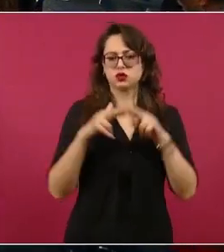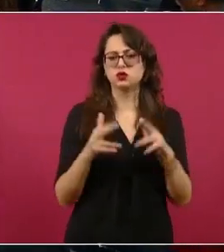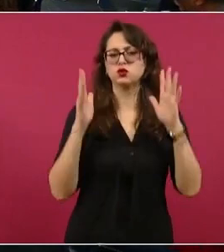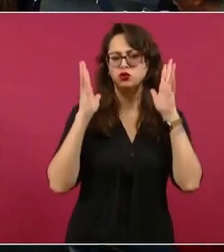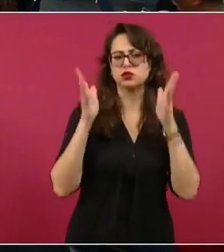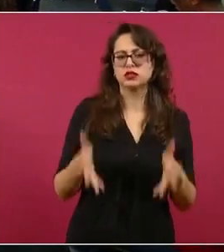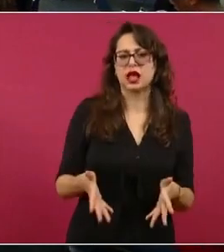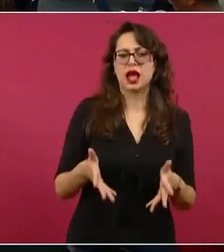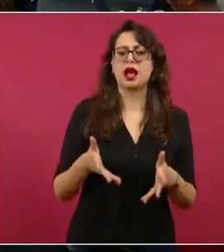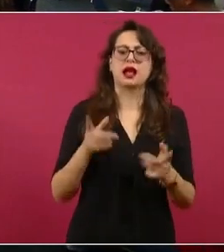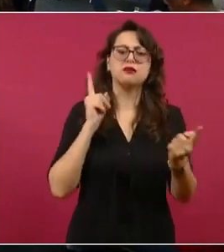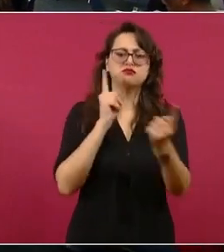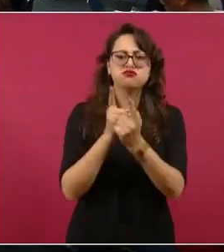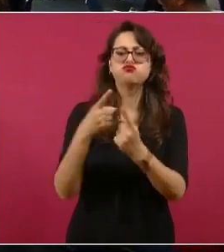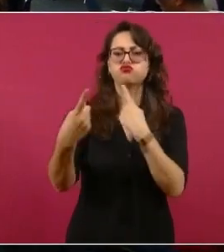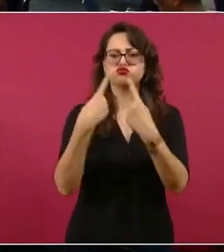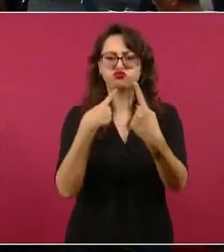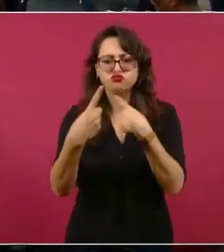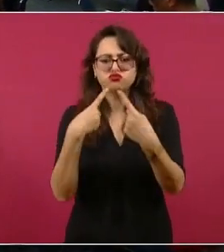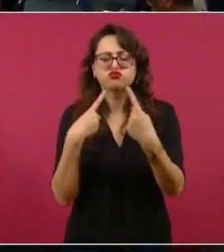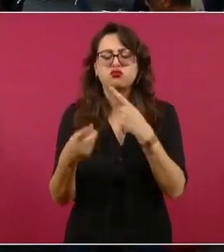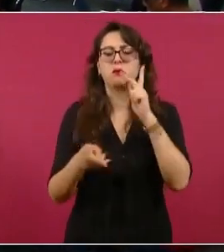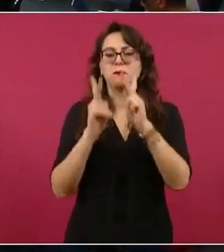sigue pendiente este tema